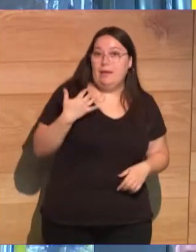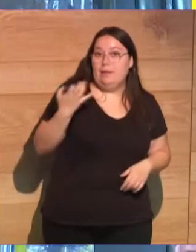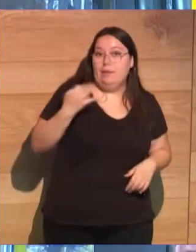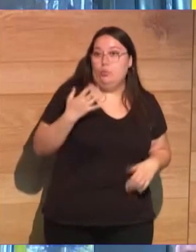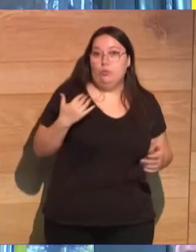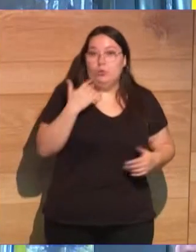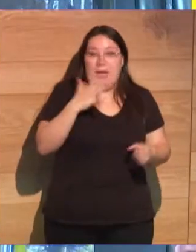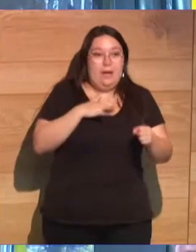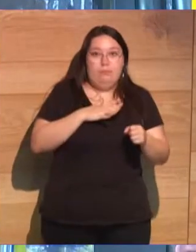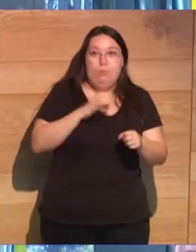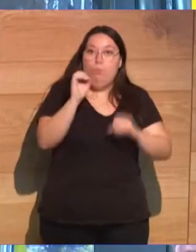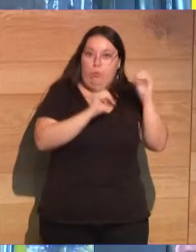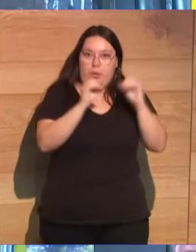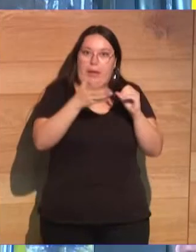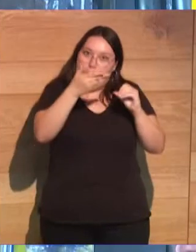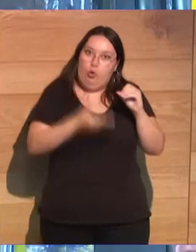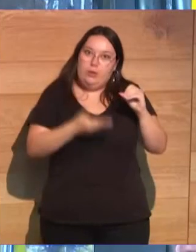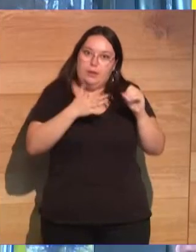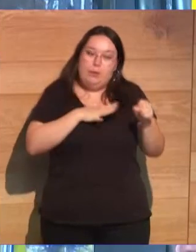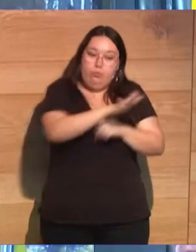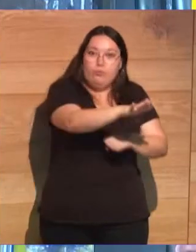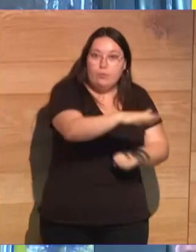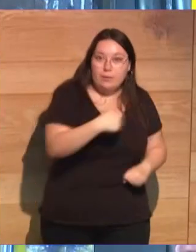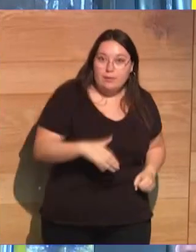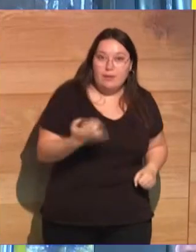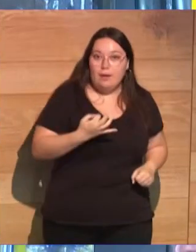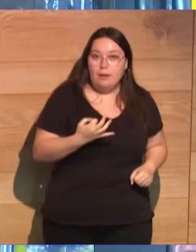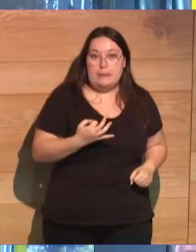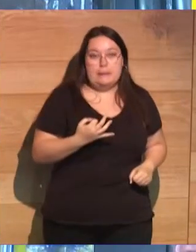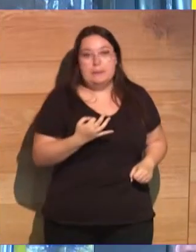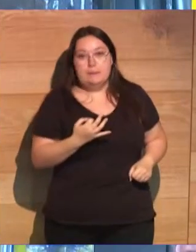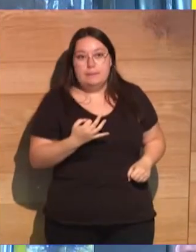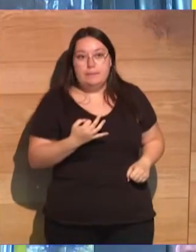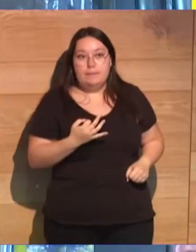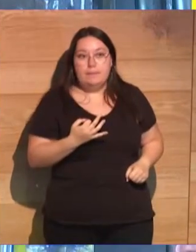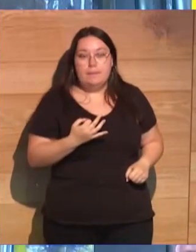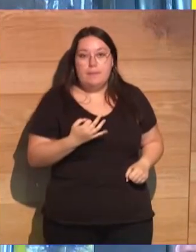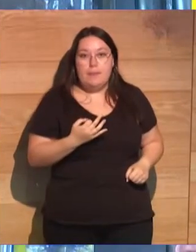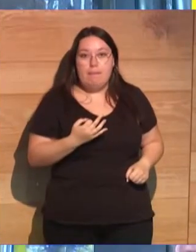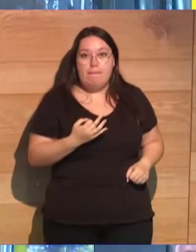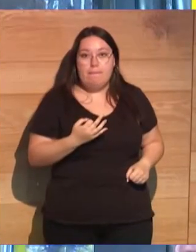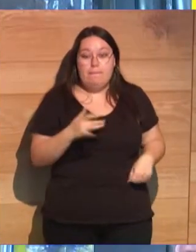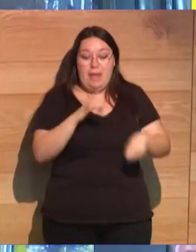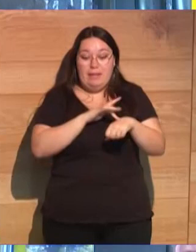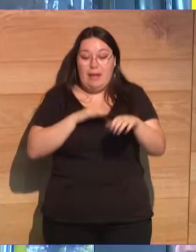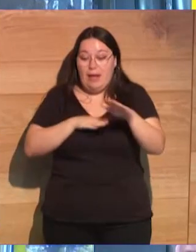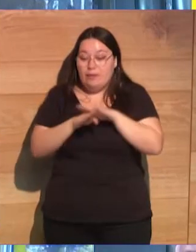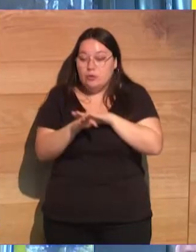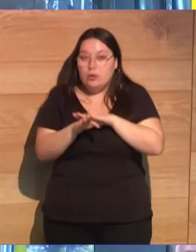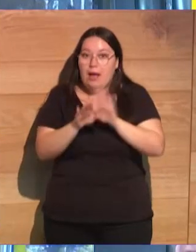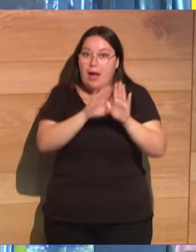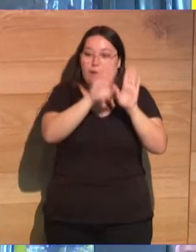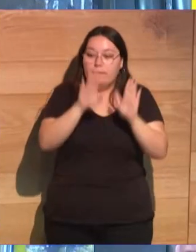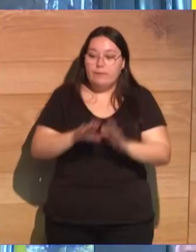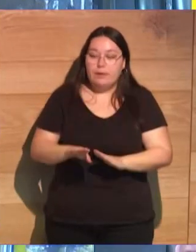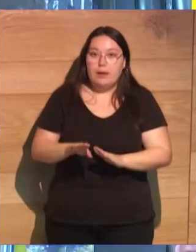prácticamente cubierto un porcentaje importante donde está la población, el acceso digital al final